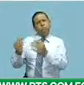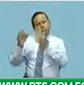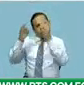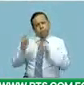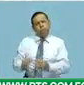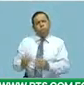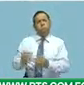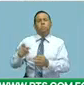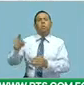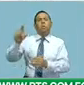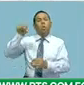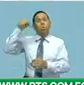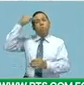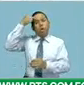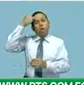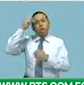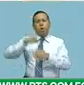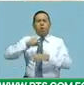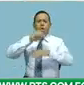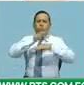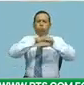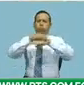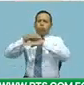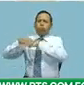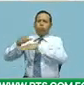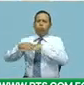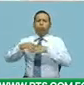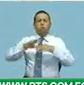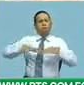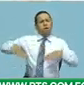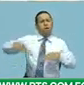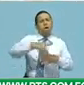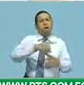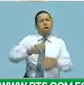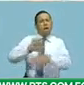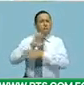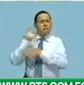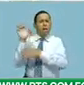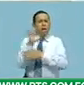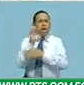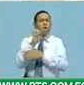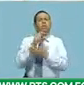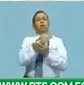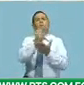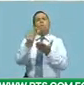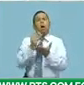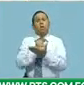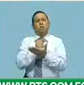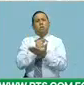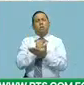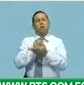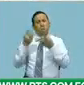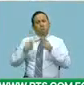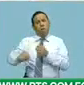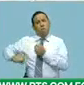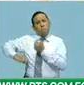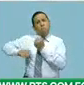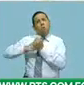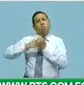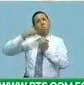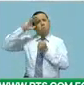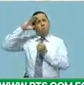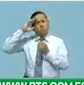en la provincia del guayas para contar conducía el de la puerta